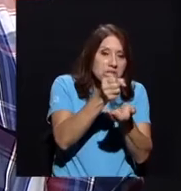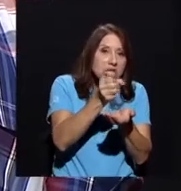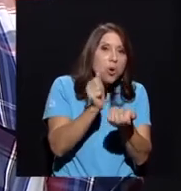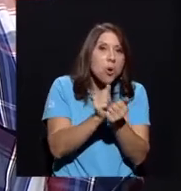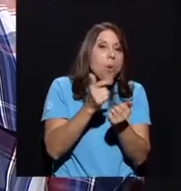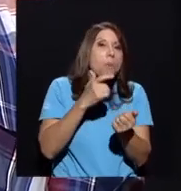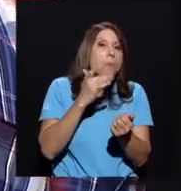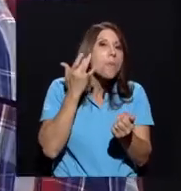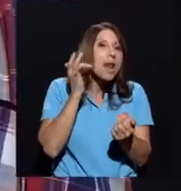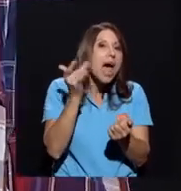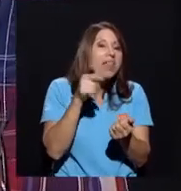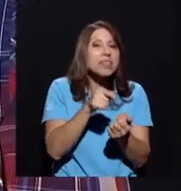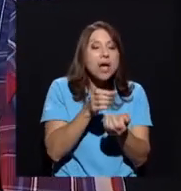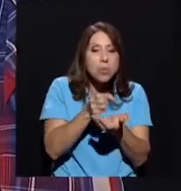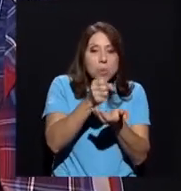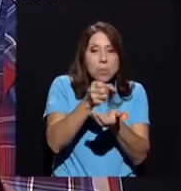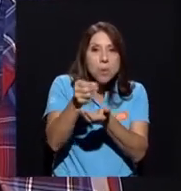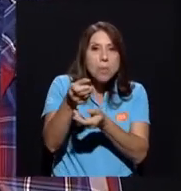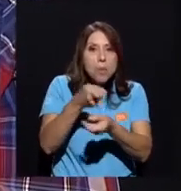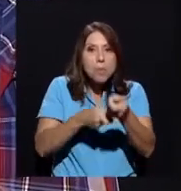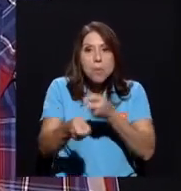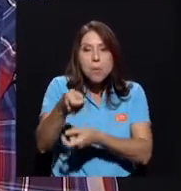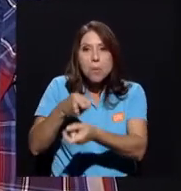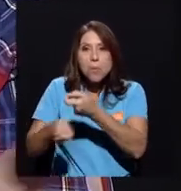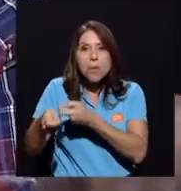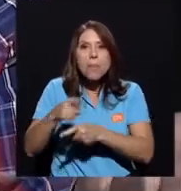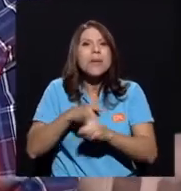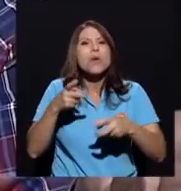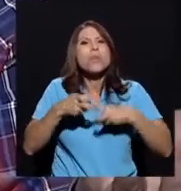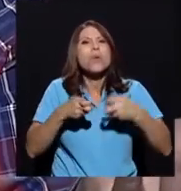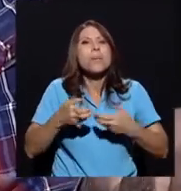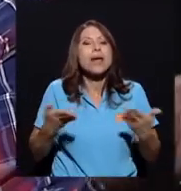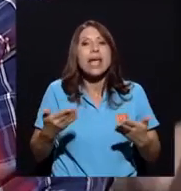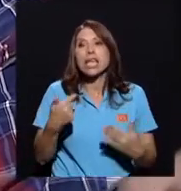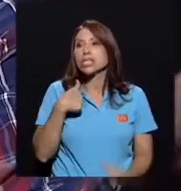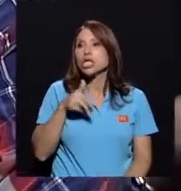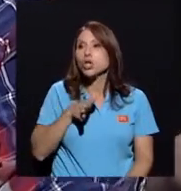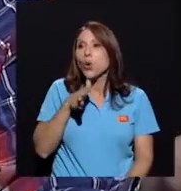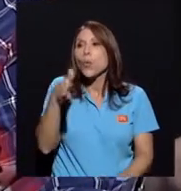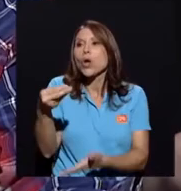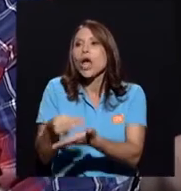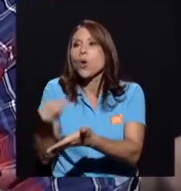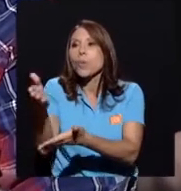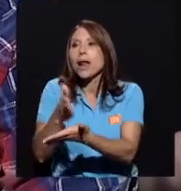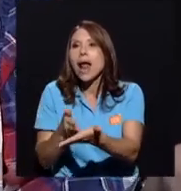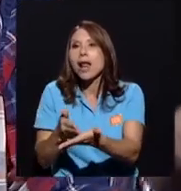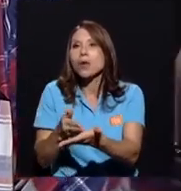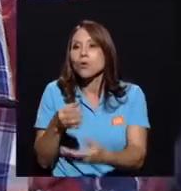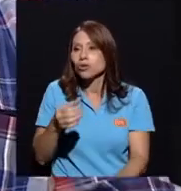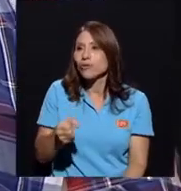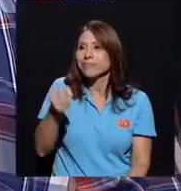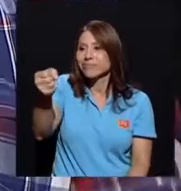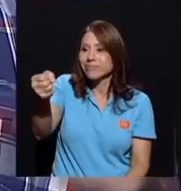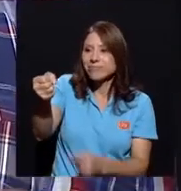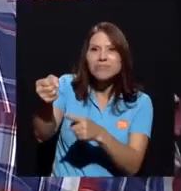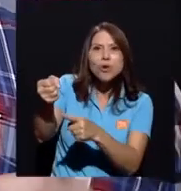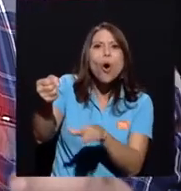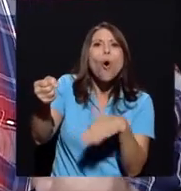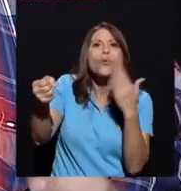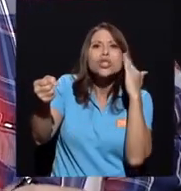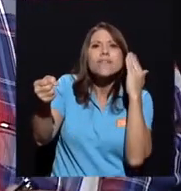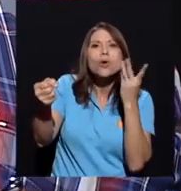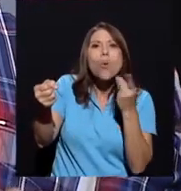plata de ahí el problema era que yo voy a comprar algo y como sabe usted cuánta plata le estoy dando pues hay que pensarla